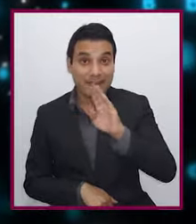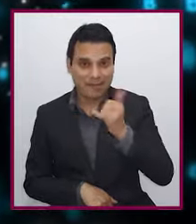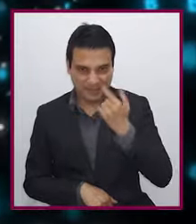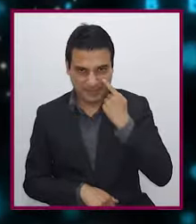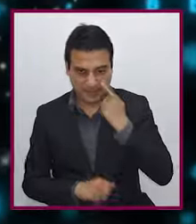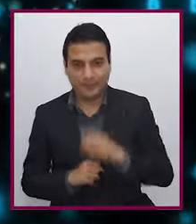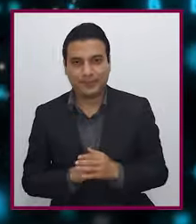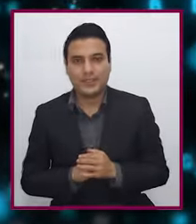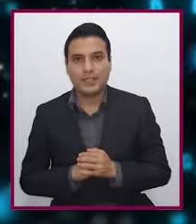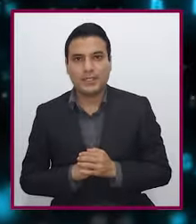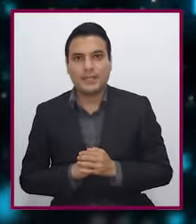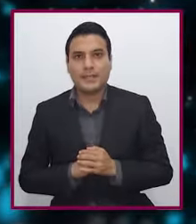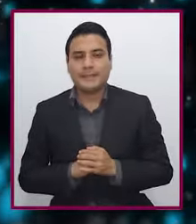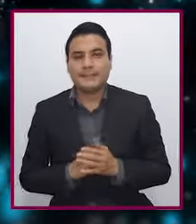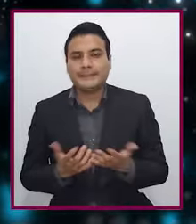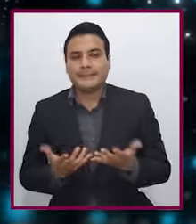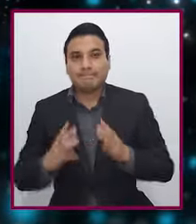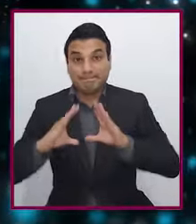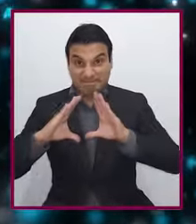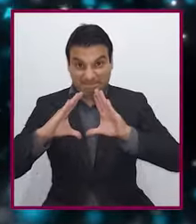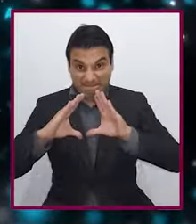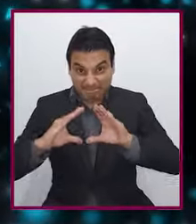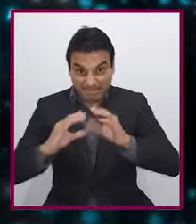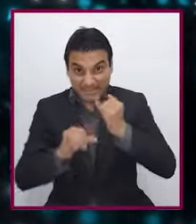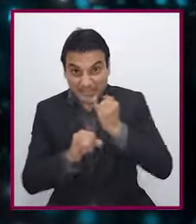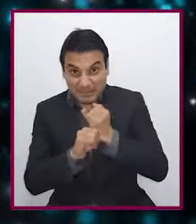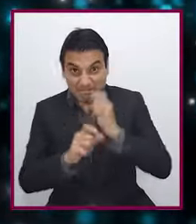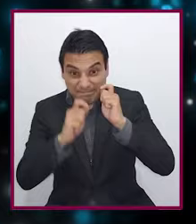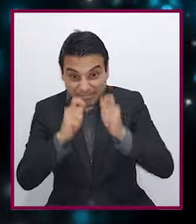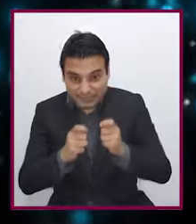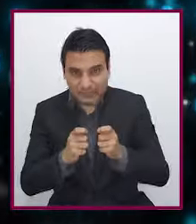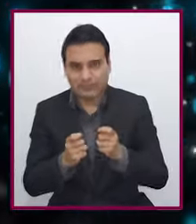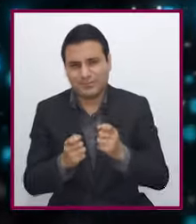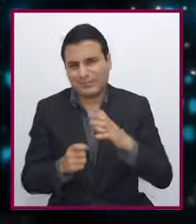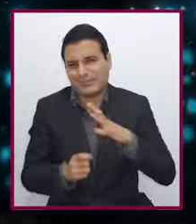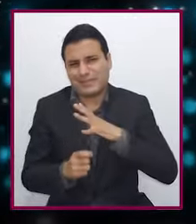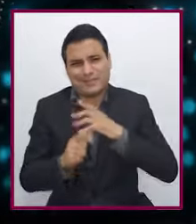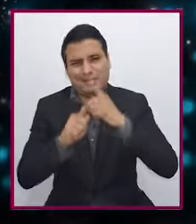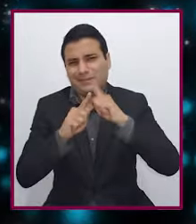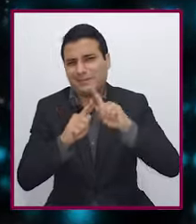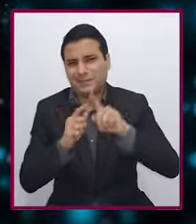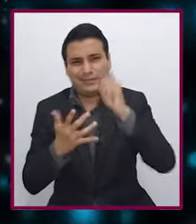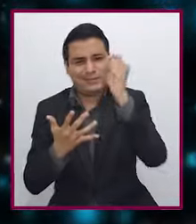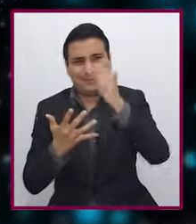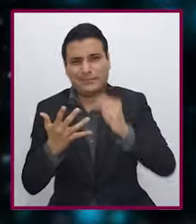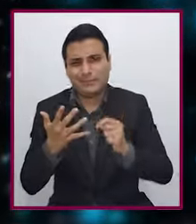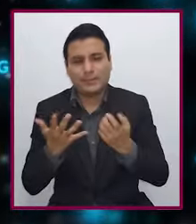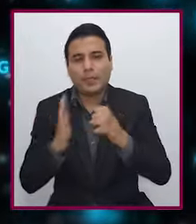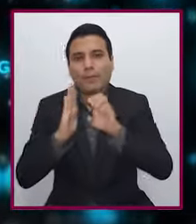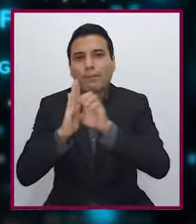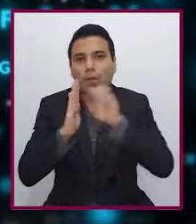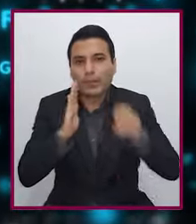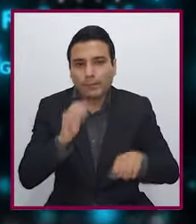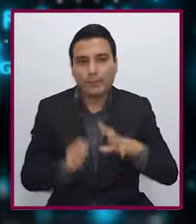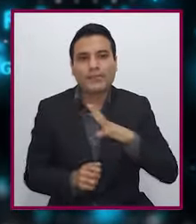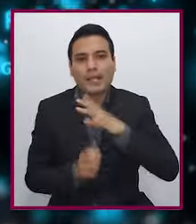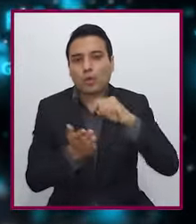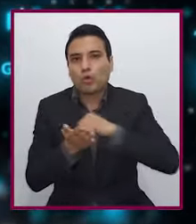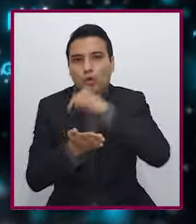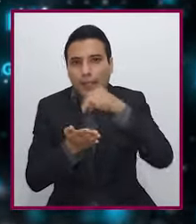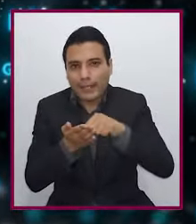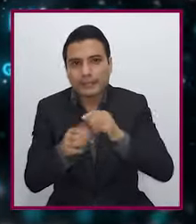Axel, Gaby, les platico que los recursos para hacer alfabetización digital pues son ilimitados. Por ejemplo, hay recursos que